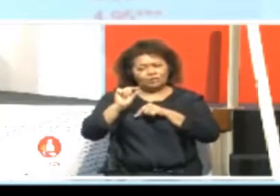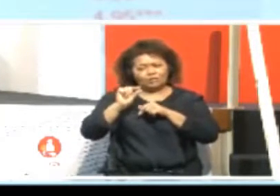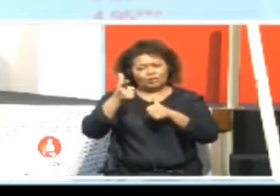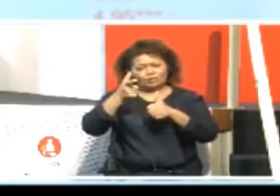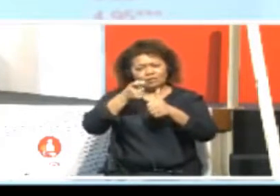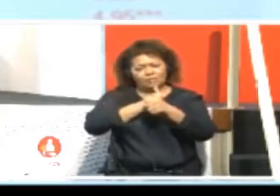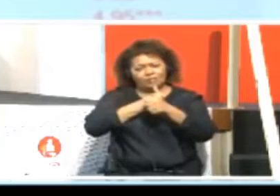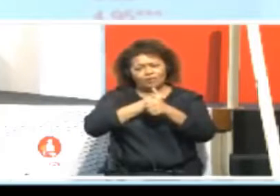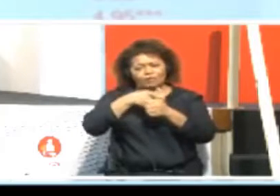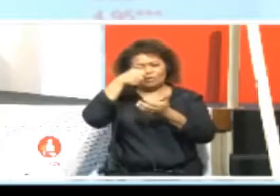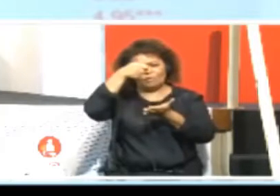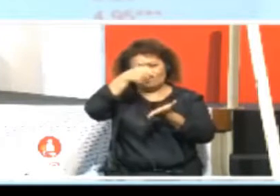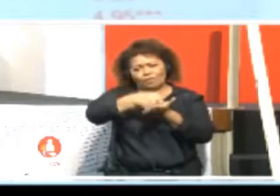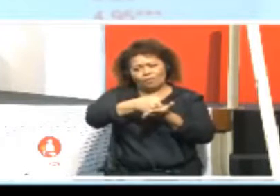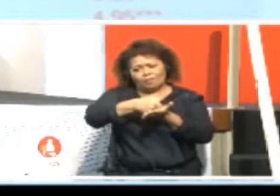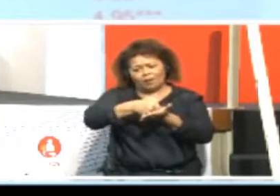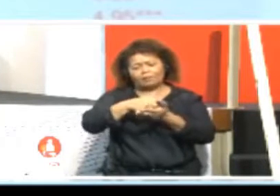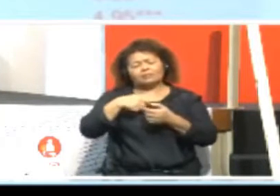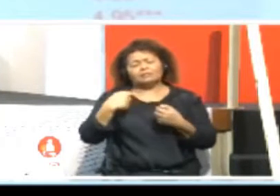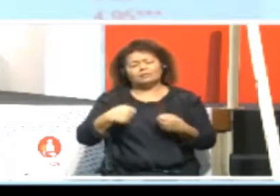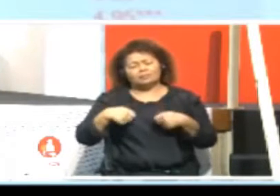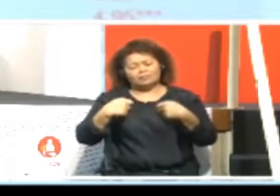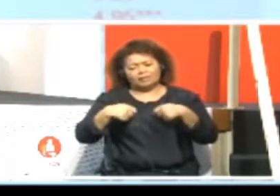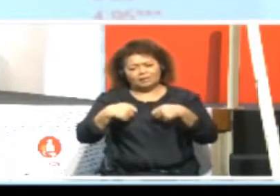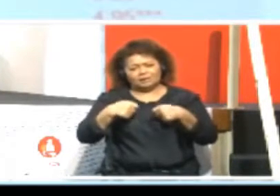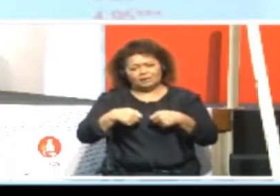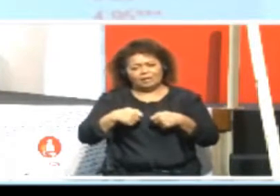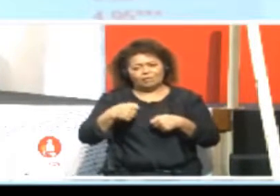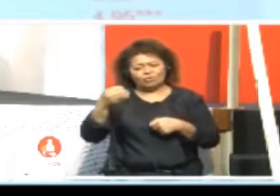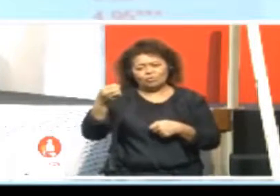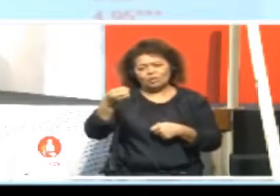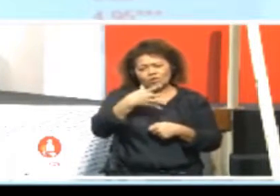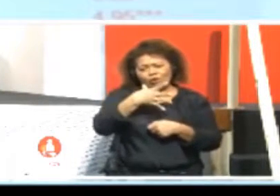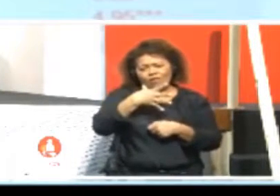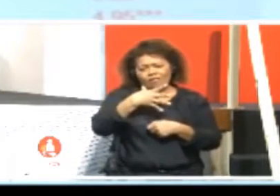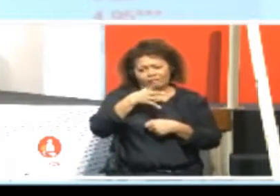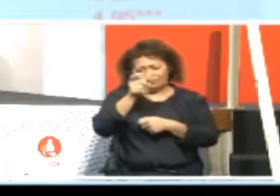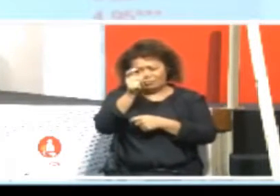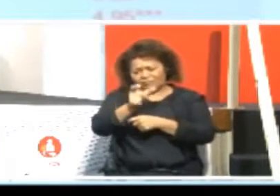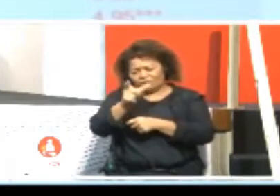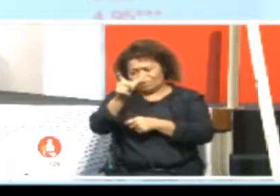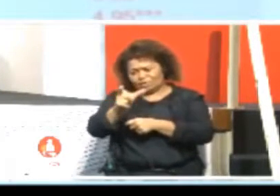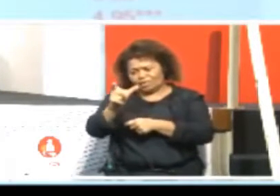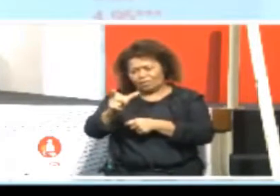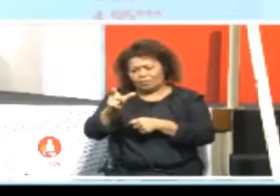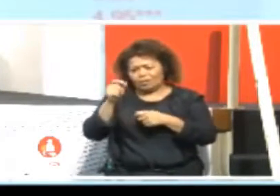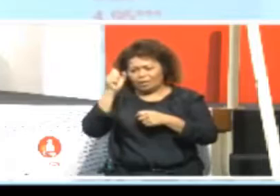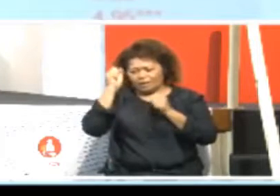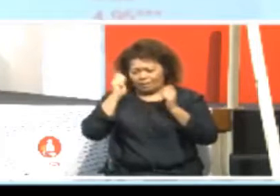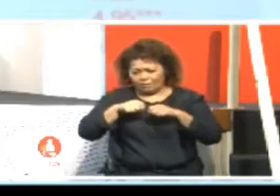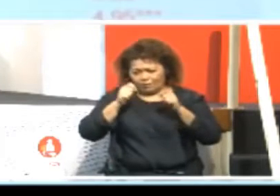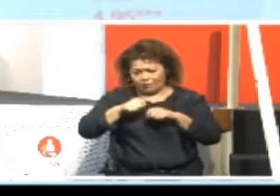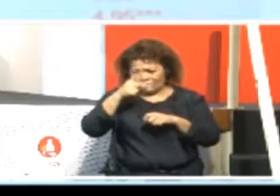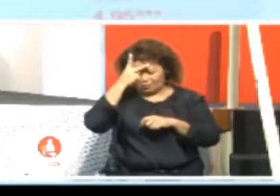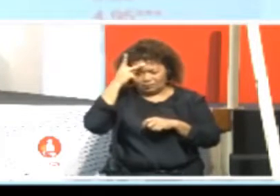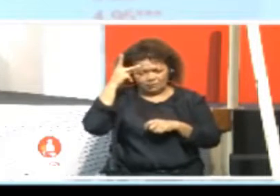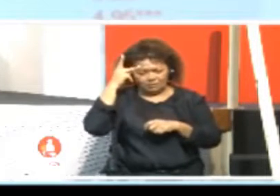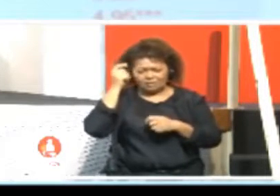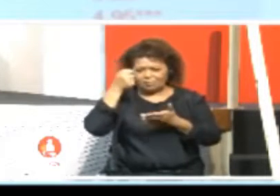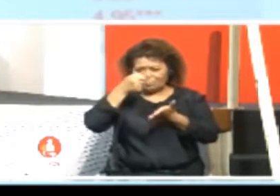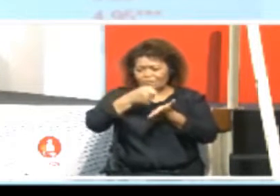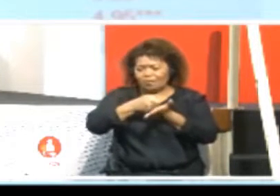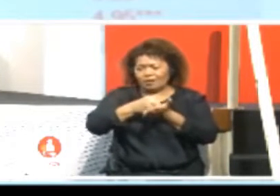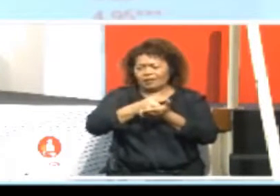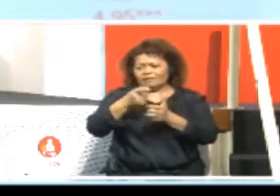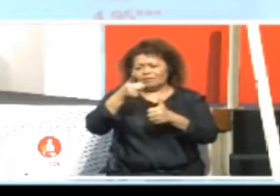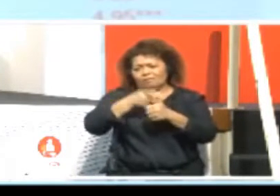nueva práctica para que las personas paguen el impuesto predial. Entonces, en el caso de Brasil, no importó ni el nivel de educación ni el